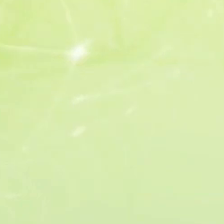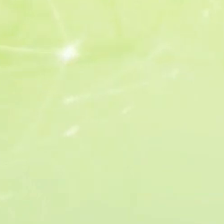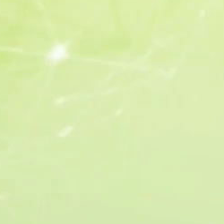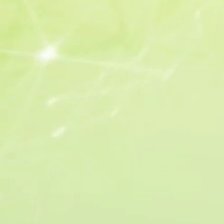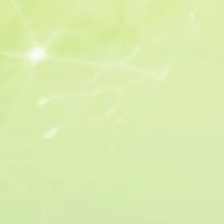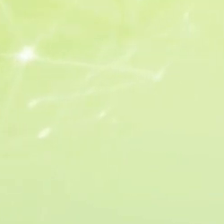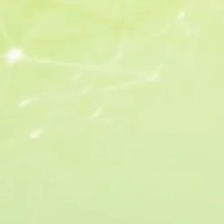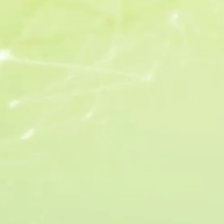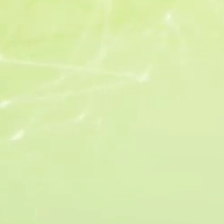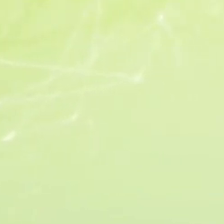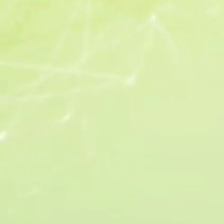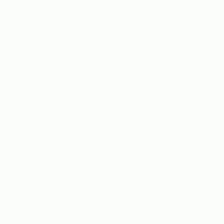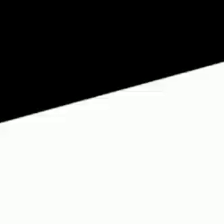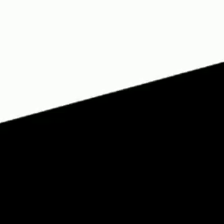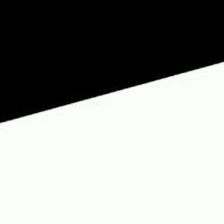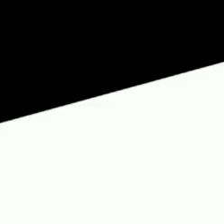¡Gracias!